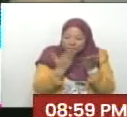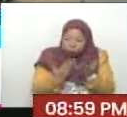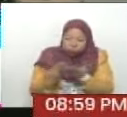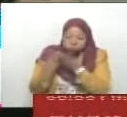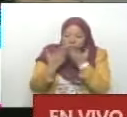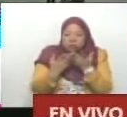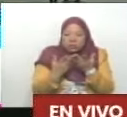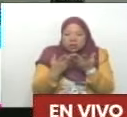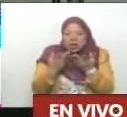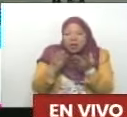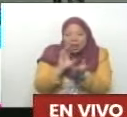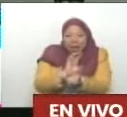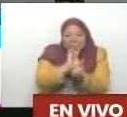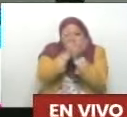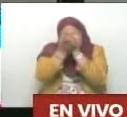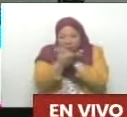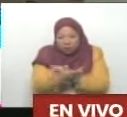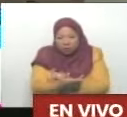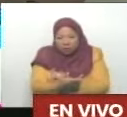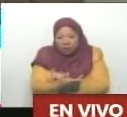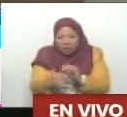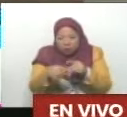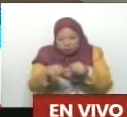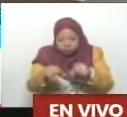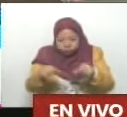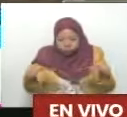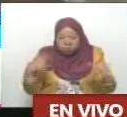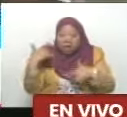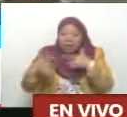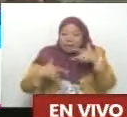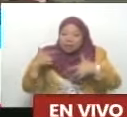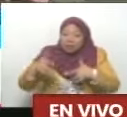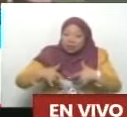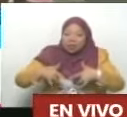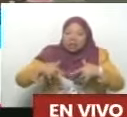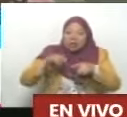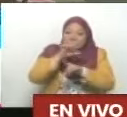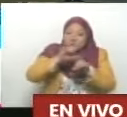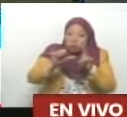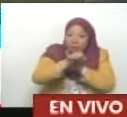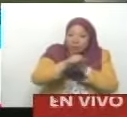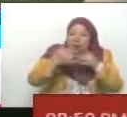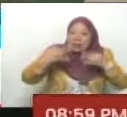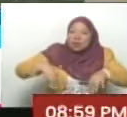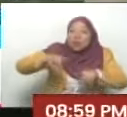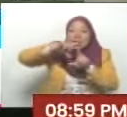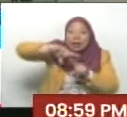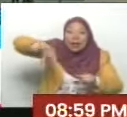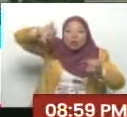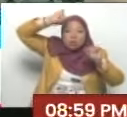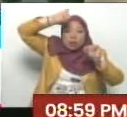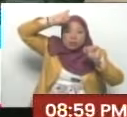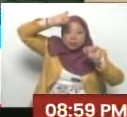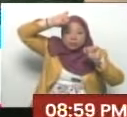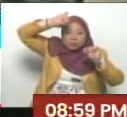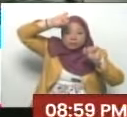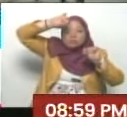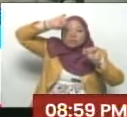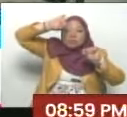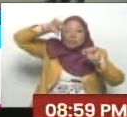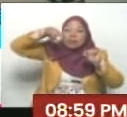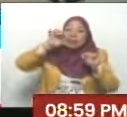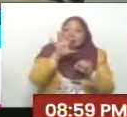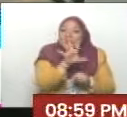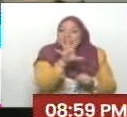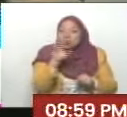la topografía, la condición geológica, las actividades climáticas, la radiación. Pero allí, presidente, con ese encuentro de